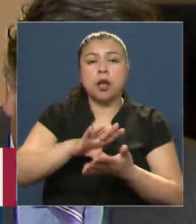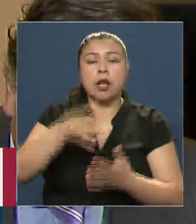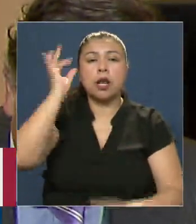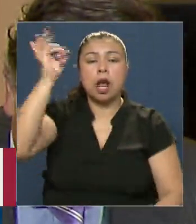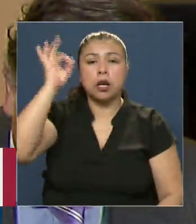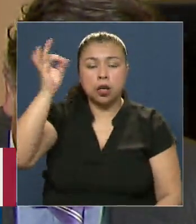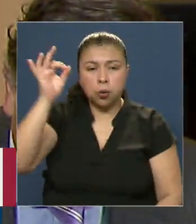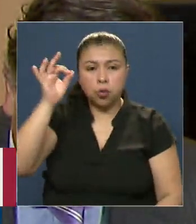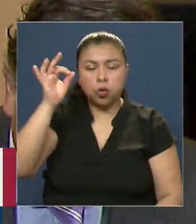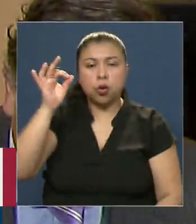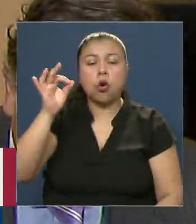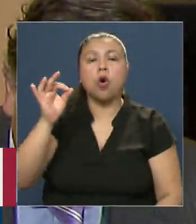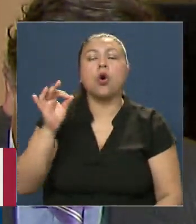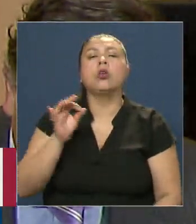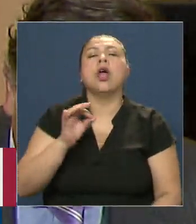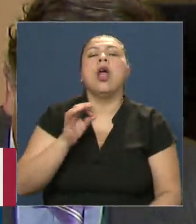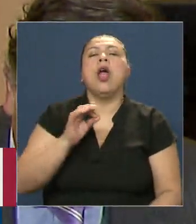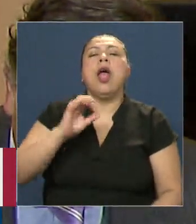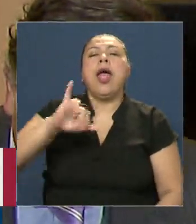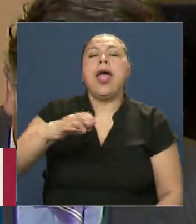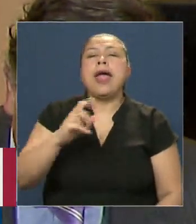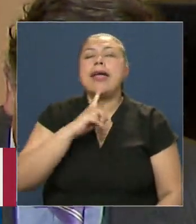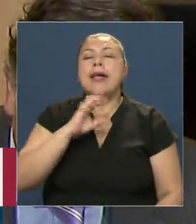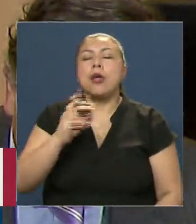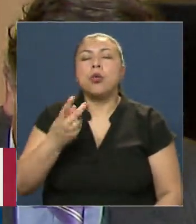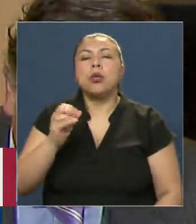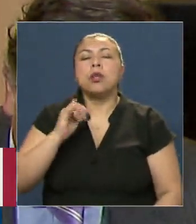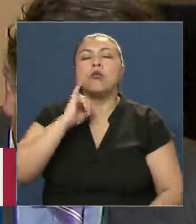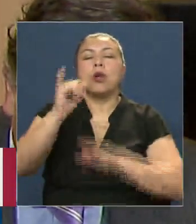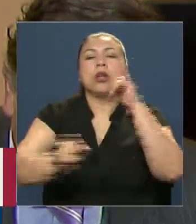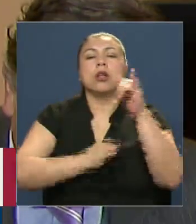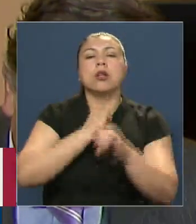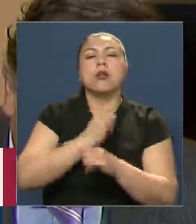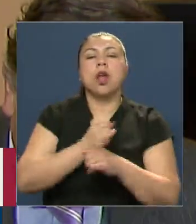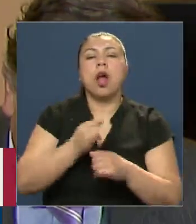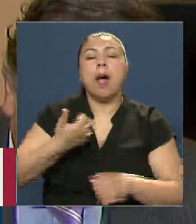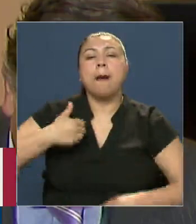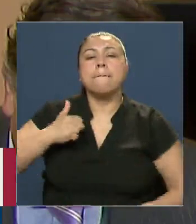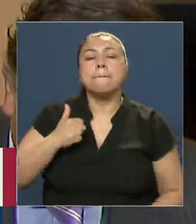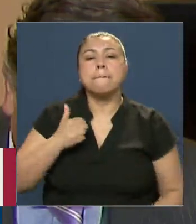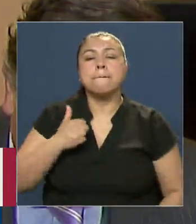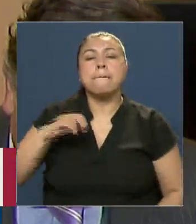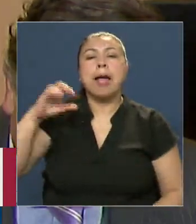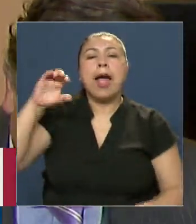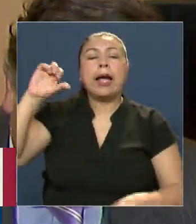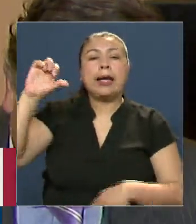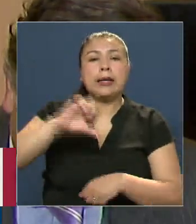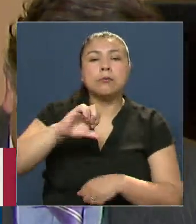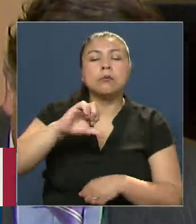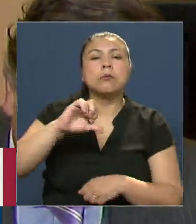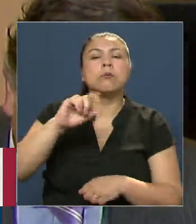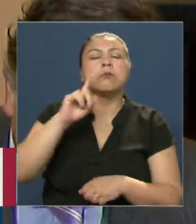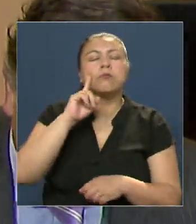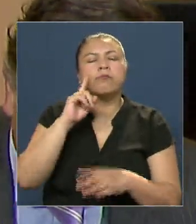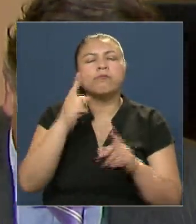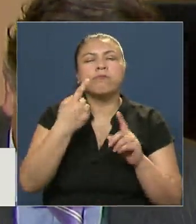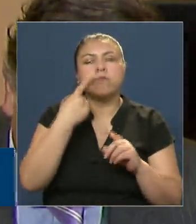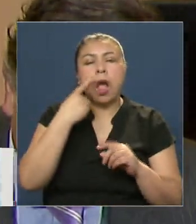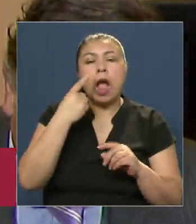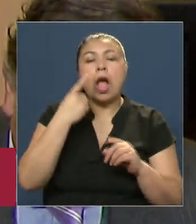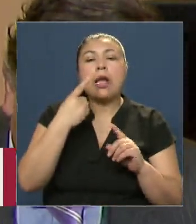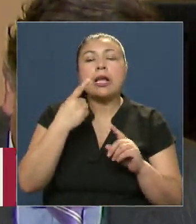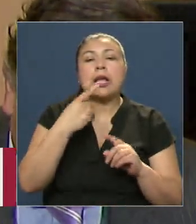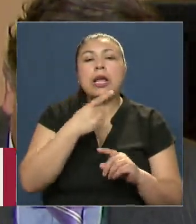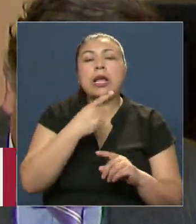las reuniones del Comité Ejecutivo de la Organización Internacional de la Policía Criminal, conocida comúnmente como